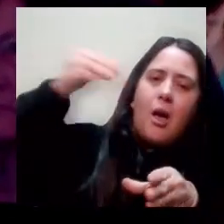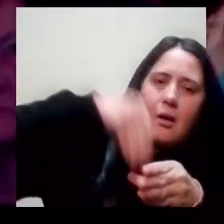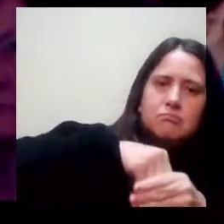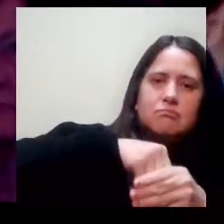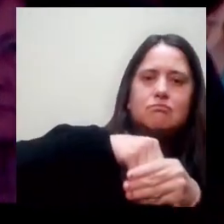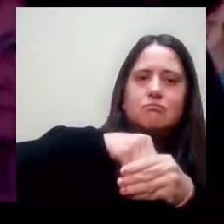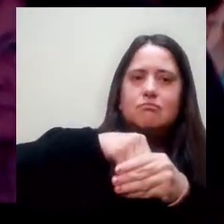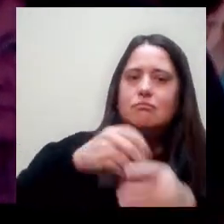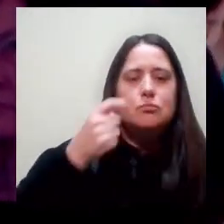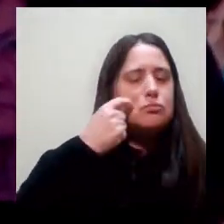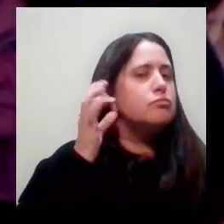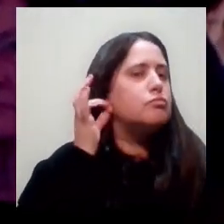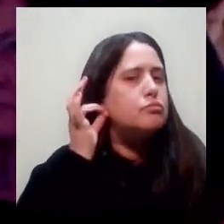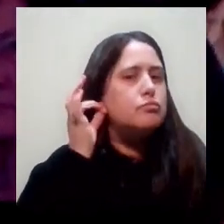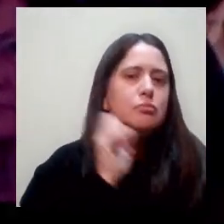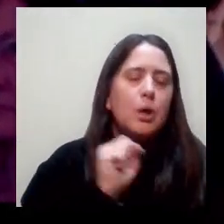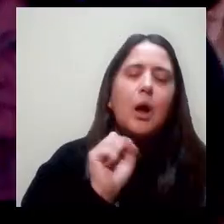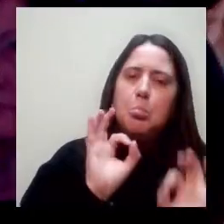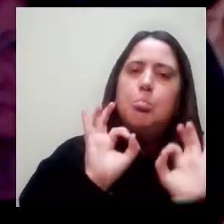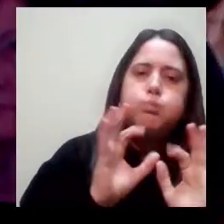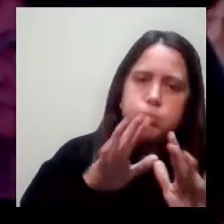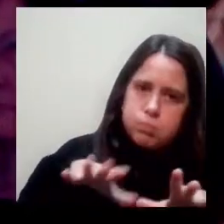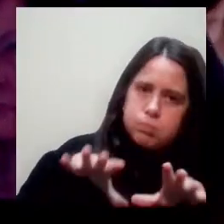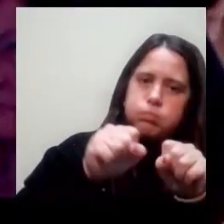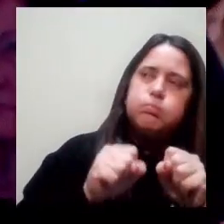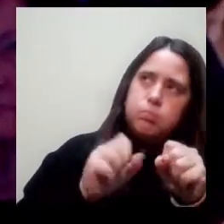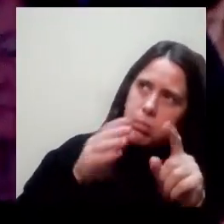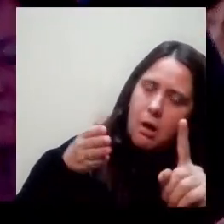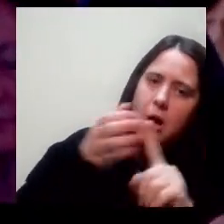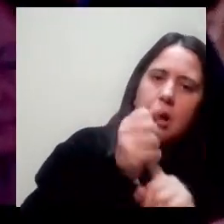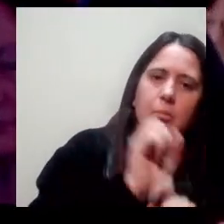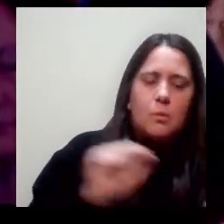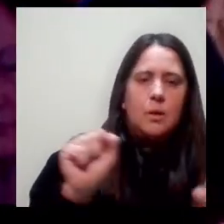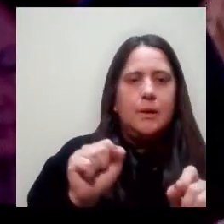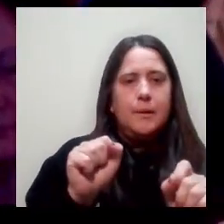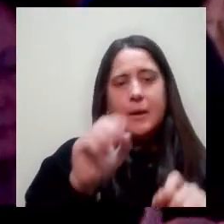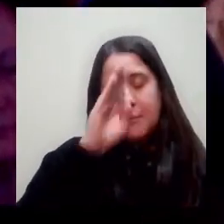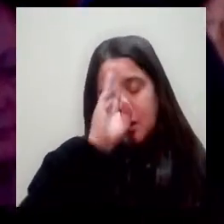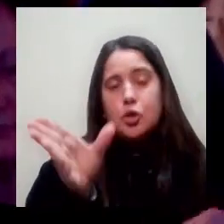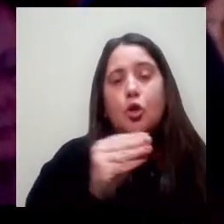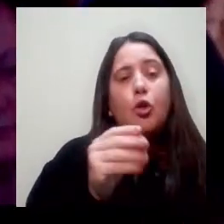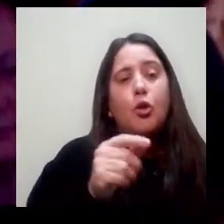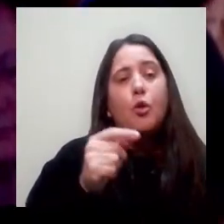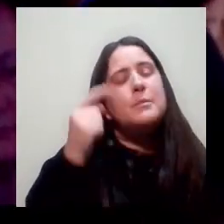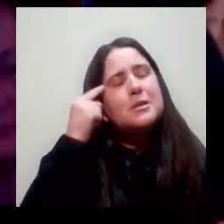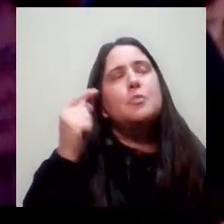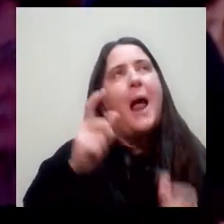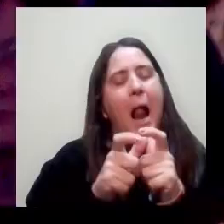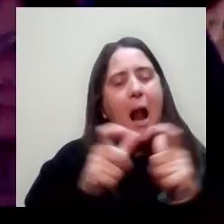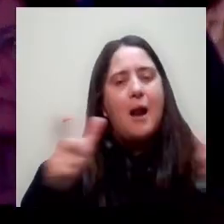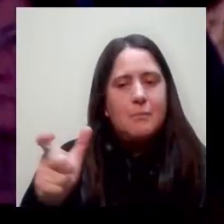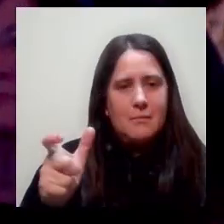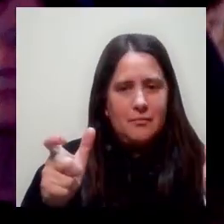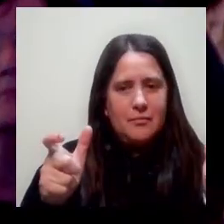todas tengan un nivel de concreción y un nivel de aprendizaje, pensando en un enclave más amplio, que